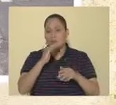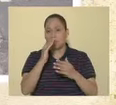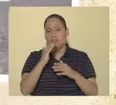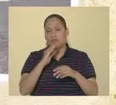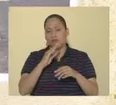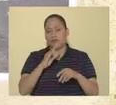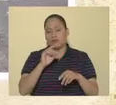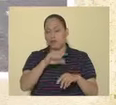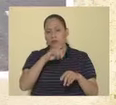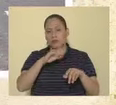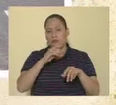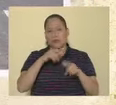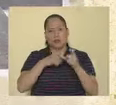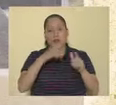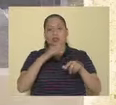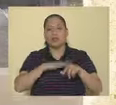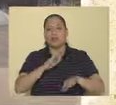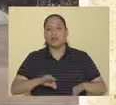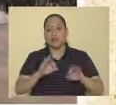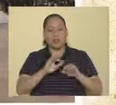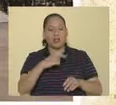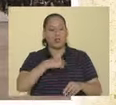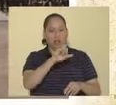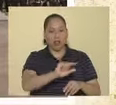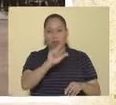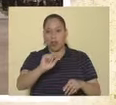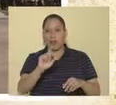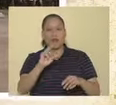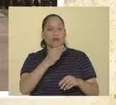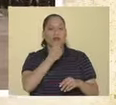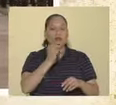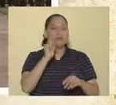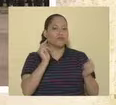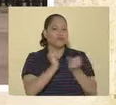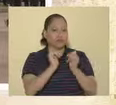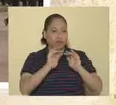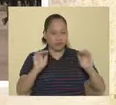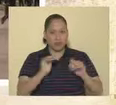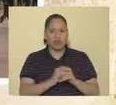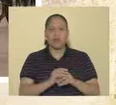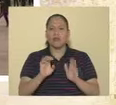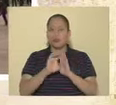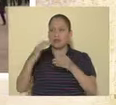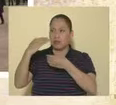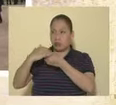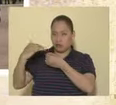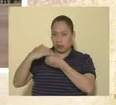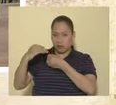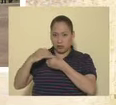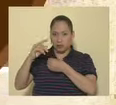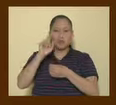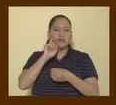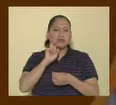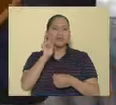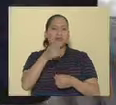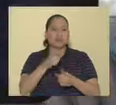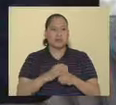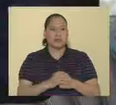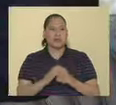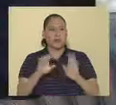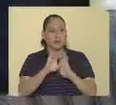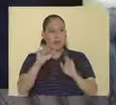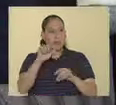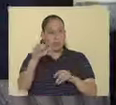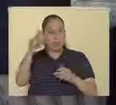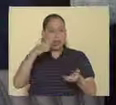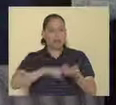los aspectos de no discriminación y, repito, el de igualdad de género. ¿Qué es el hostigamiento sexual? Platíquenos. En el caso concreto de